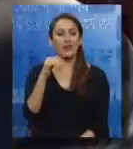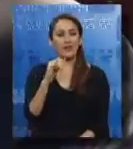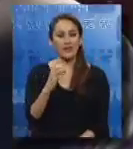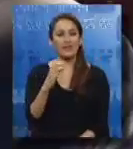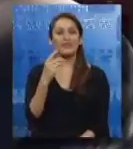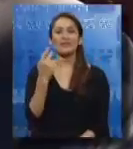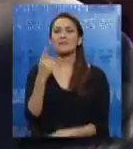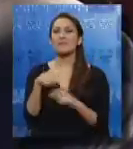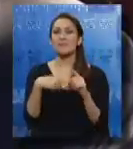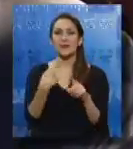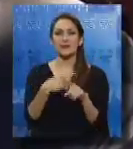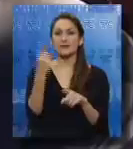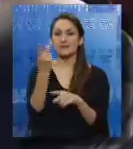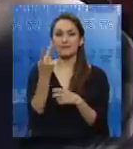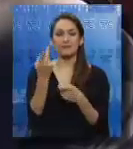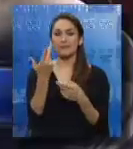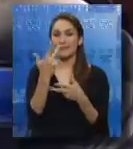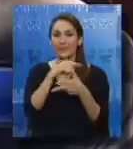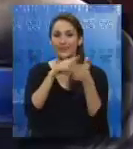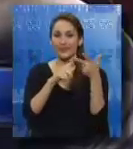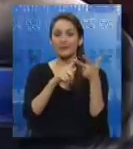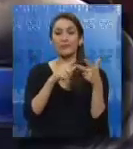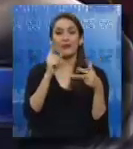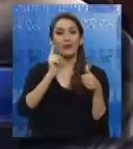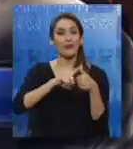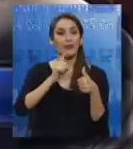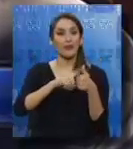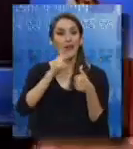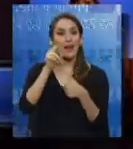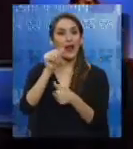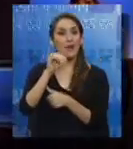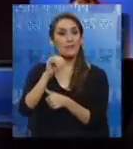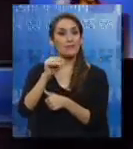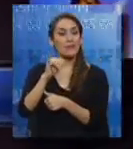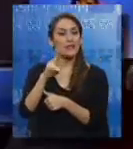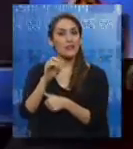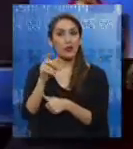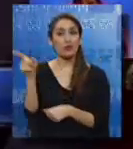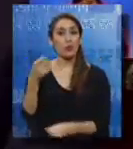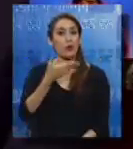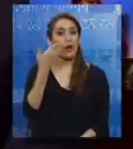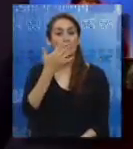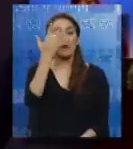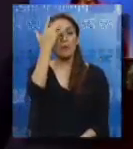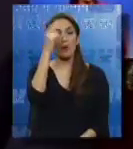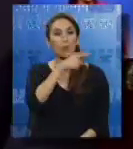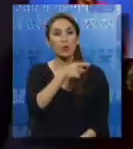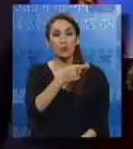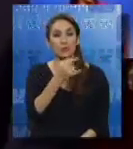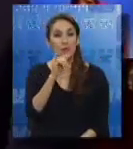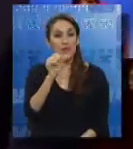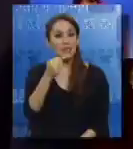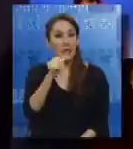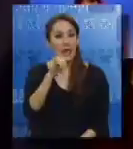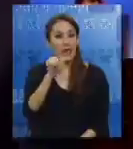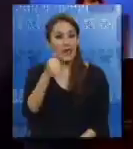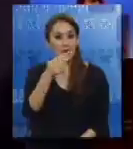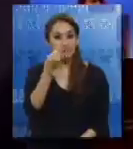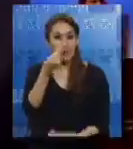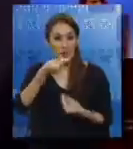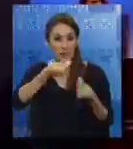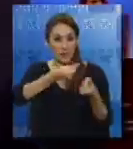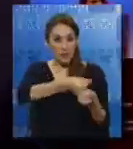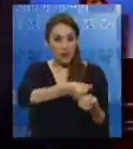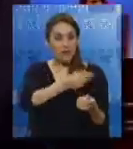González. Este último emitió un comentario que hoy genera consecuencias. No te quieres pelear, pero en todo caso, le financió los este país y